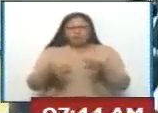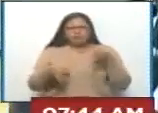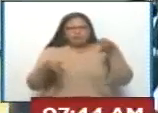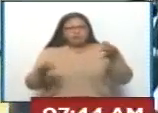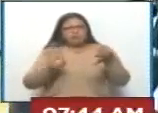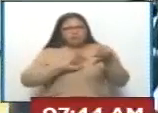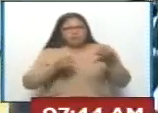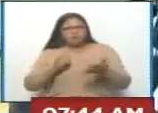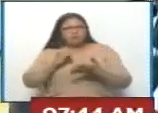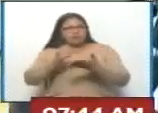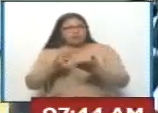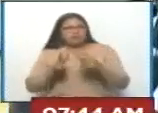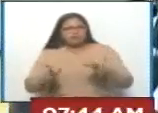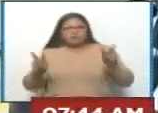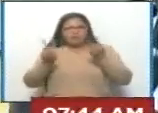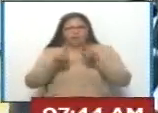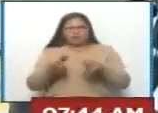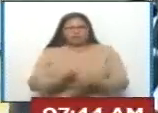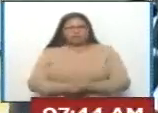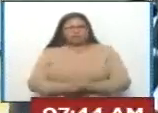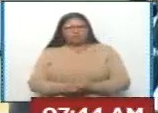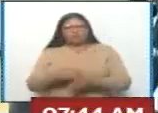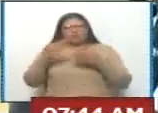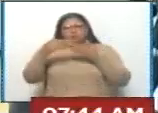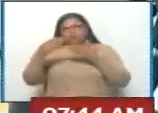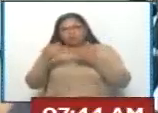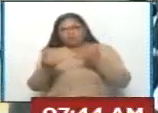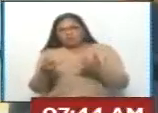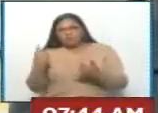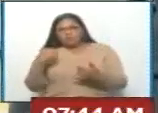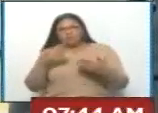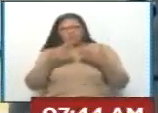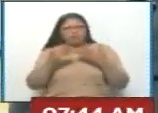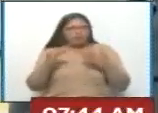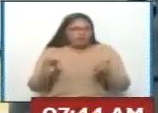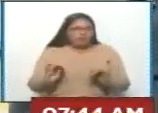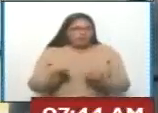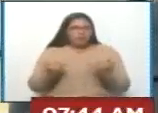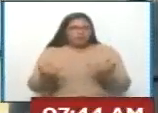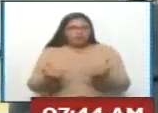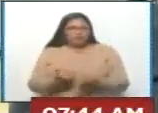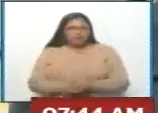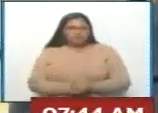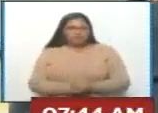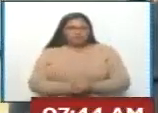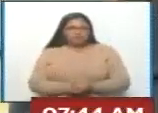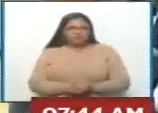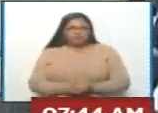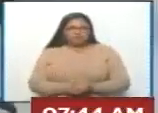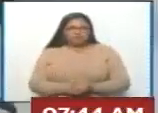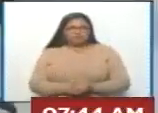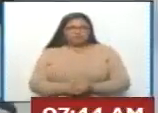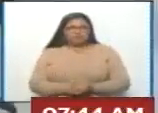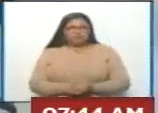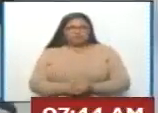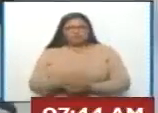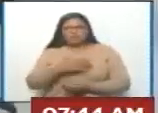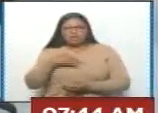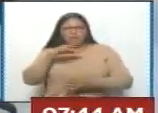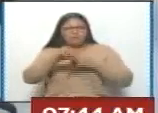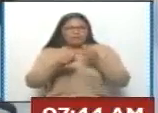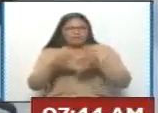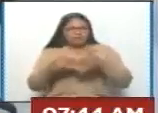de valores en dólares. Si alguien tiene dólares, tiene simpatía por una empresa, quiere comprar